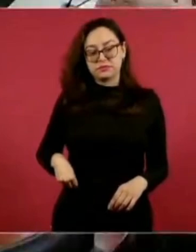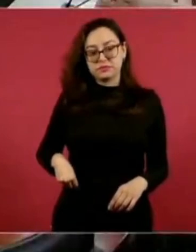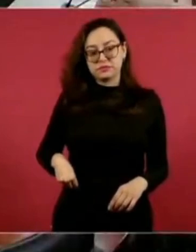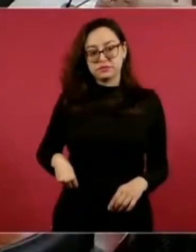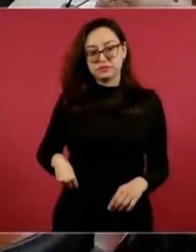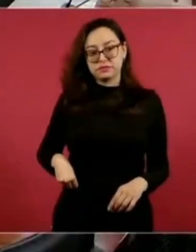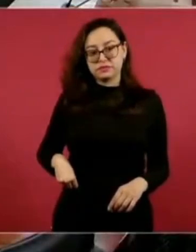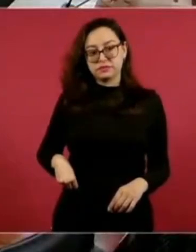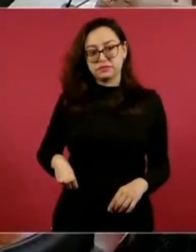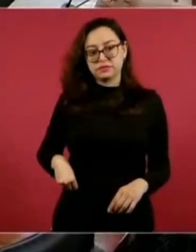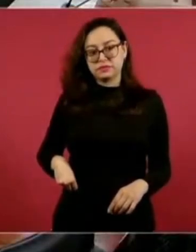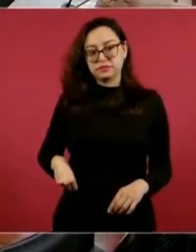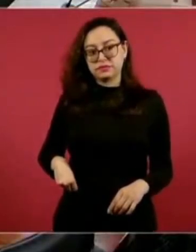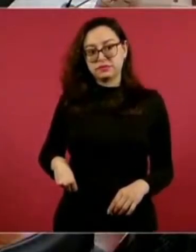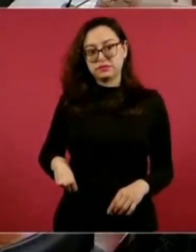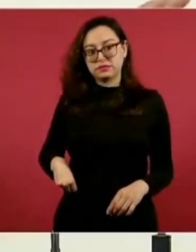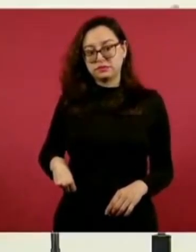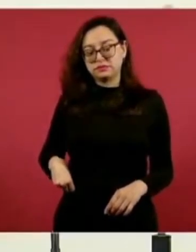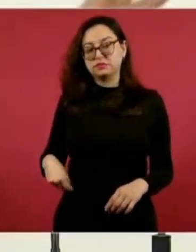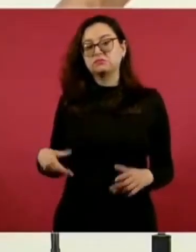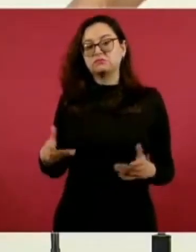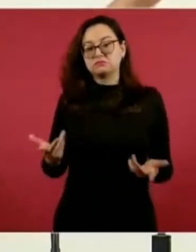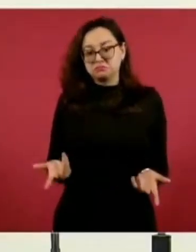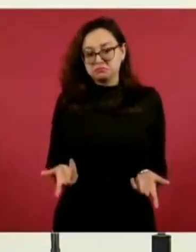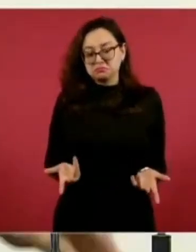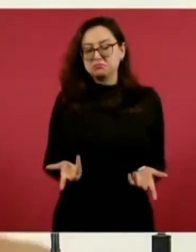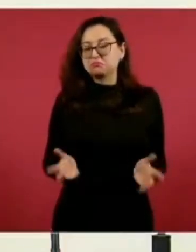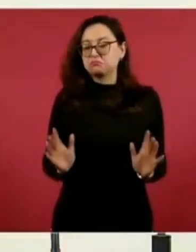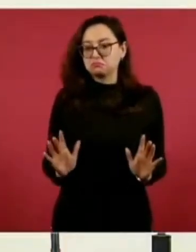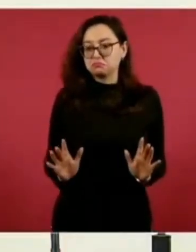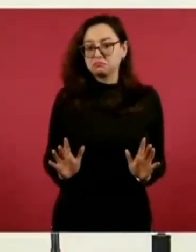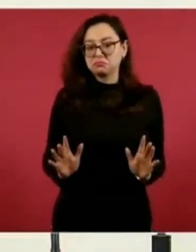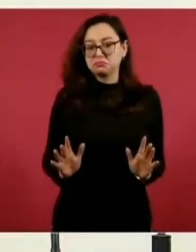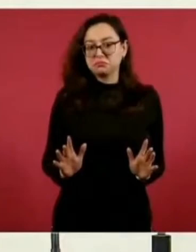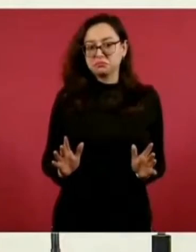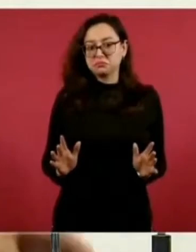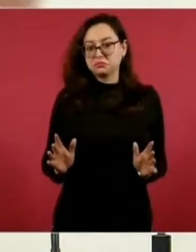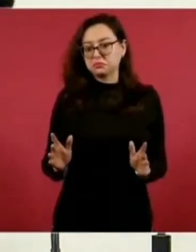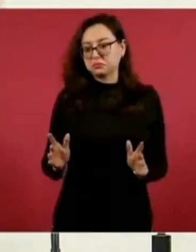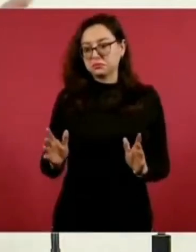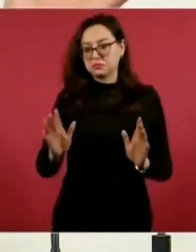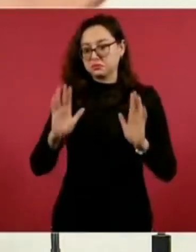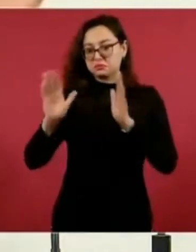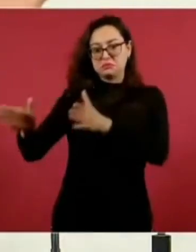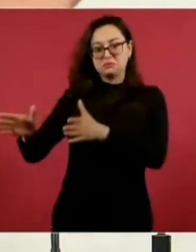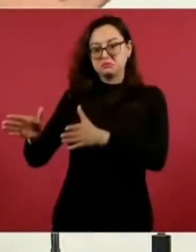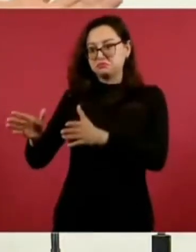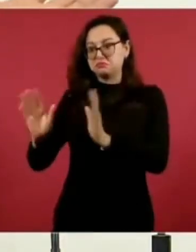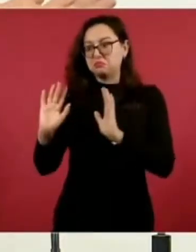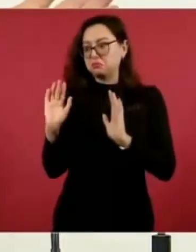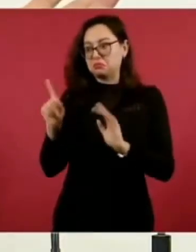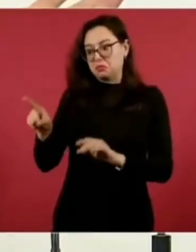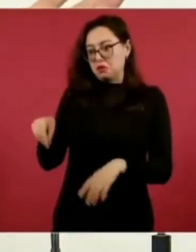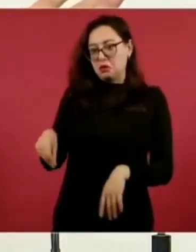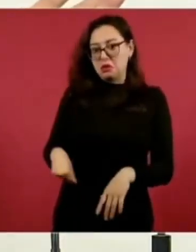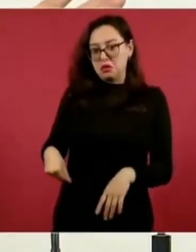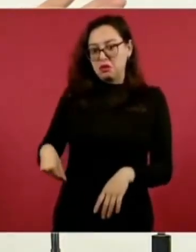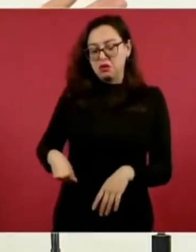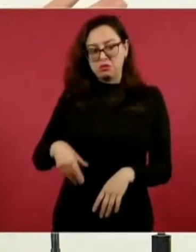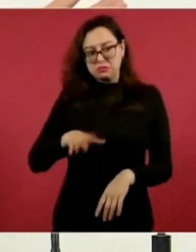y no se toman en cuenta otra serie de factores, pues fue el ejército.